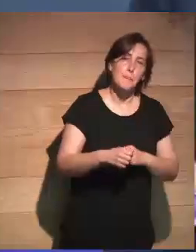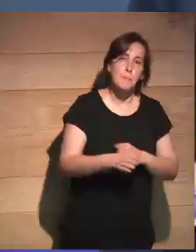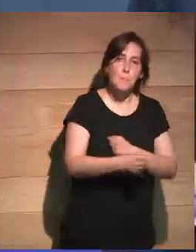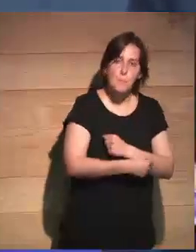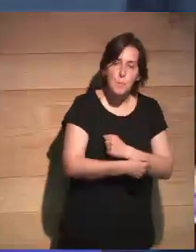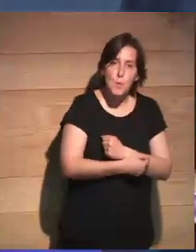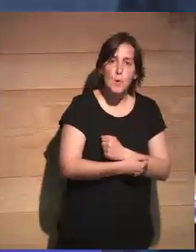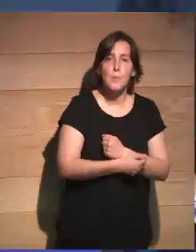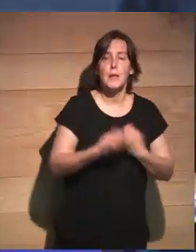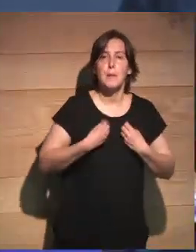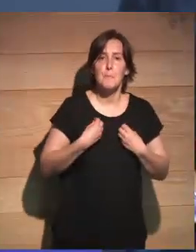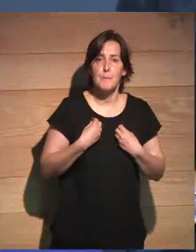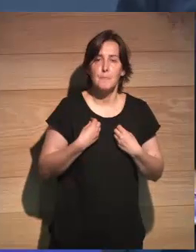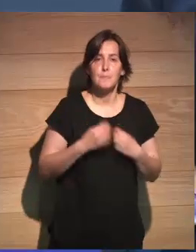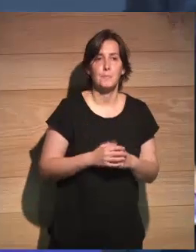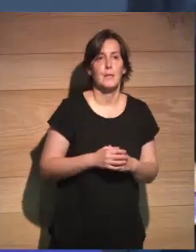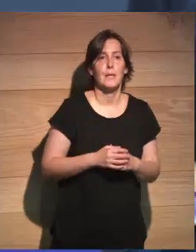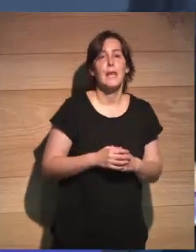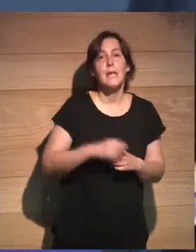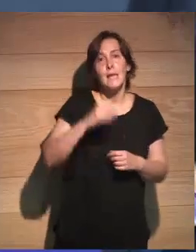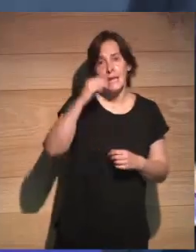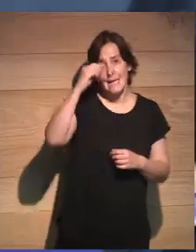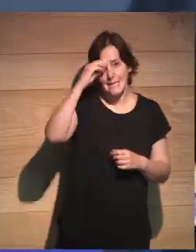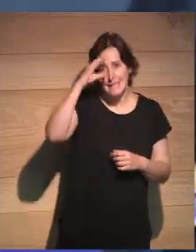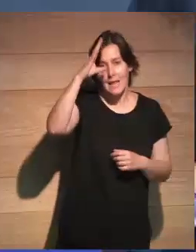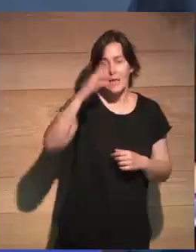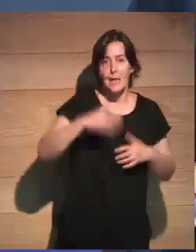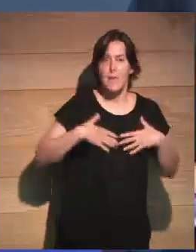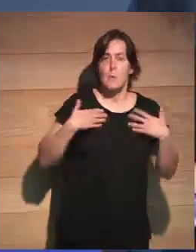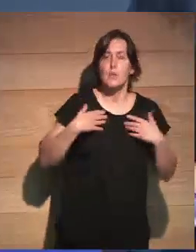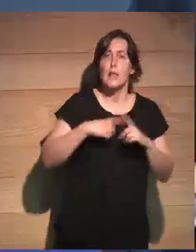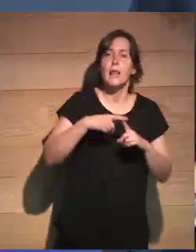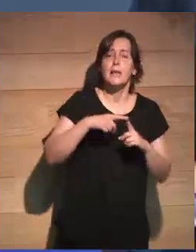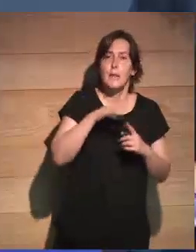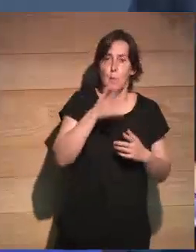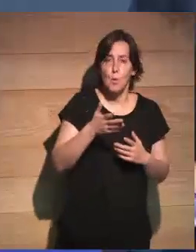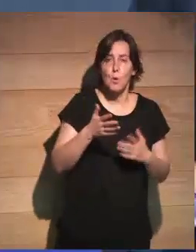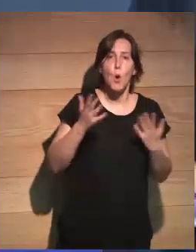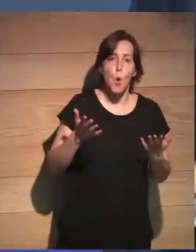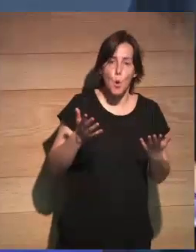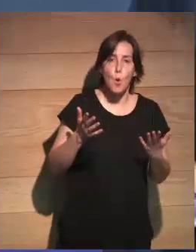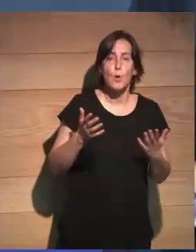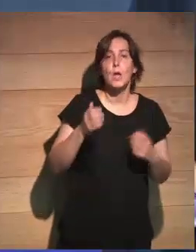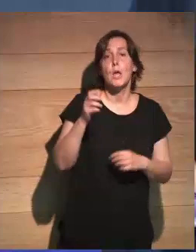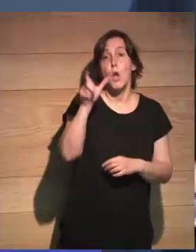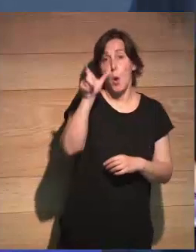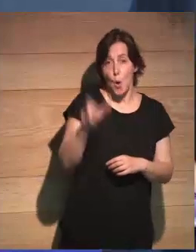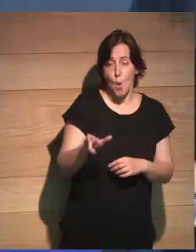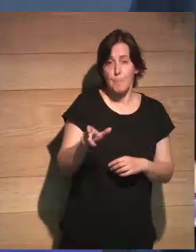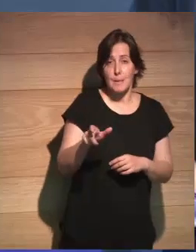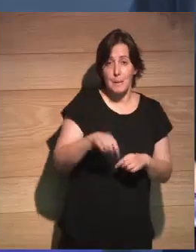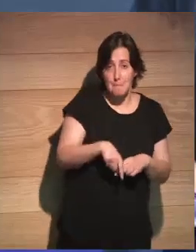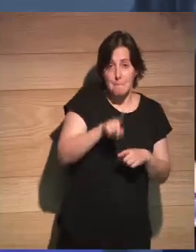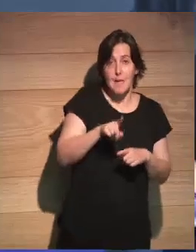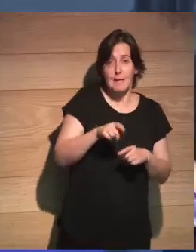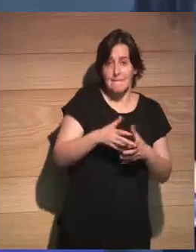de cuáles son los signos de tener una inteligencia emocional alta, o de por qué el hombre es el primate con el pene más grande, de por